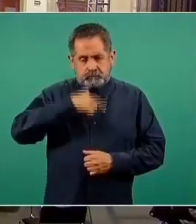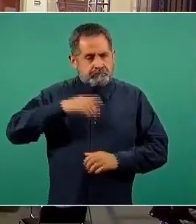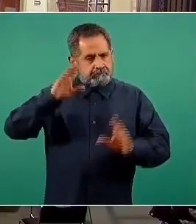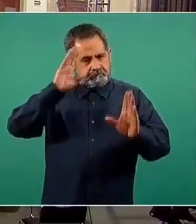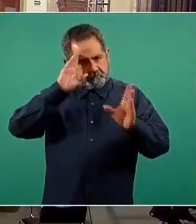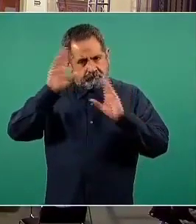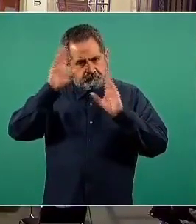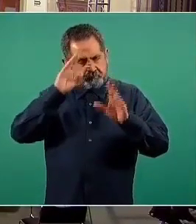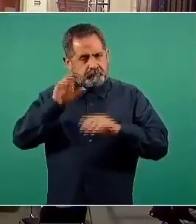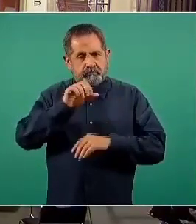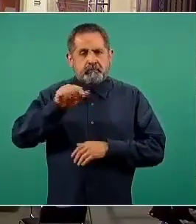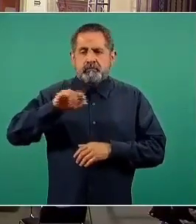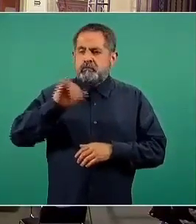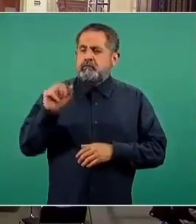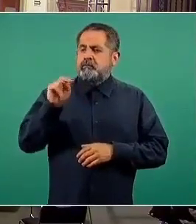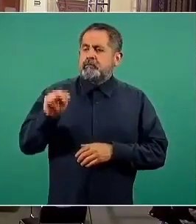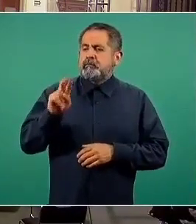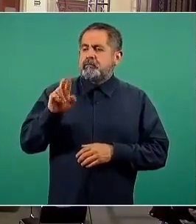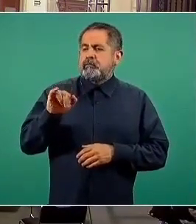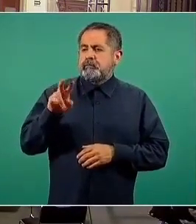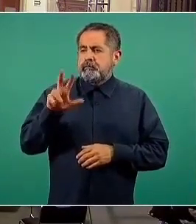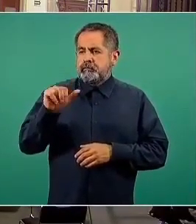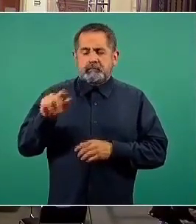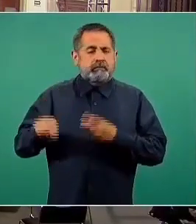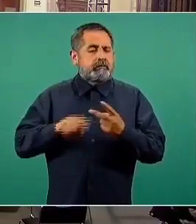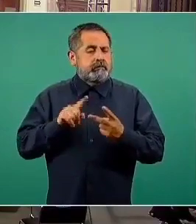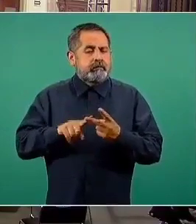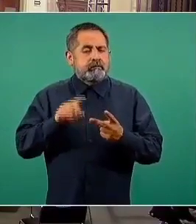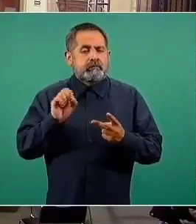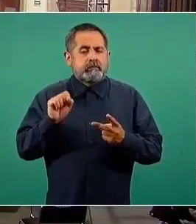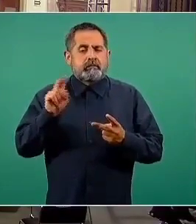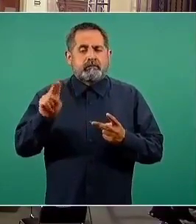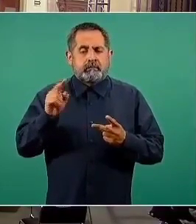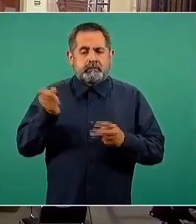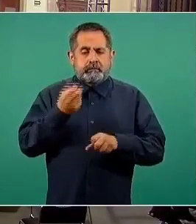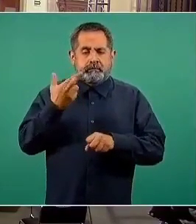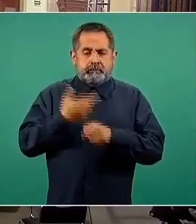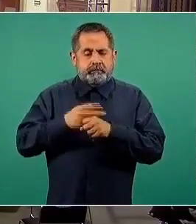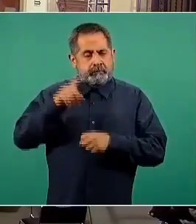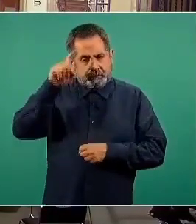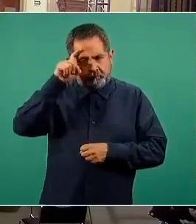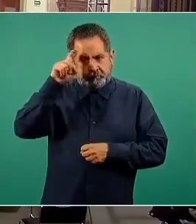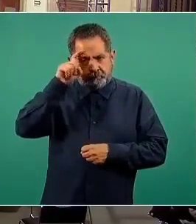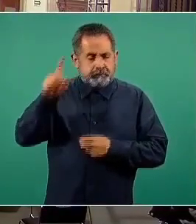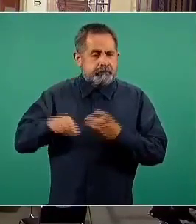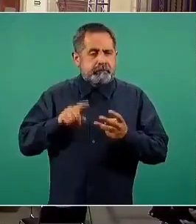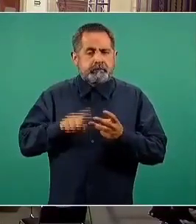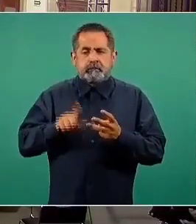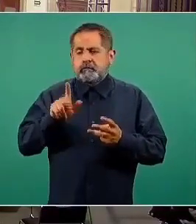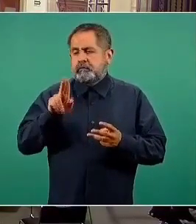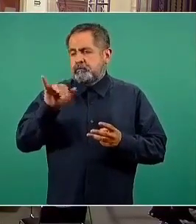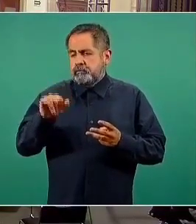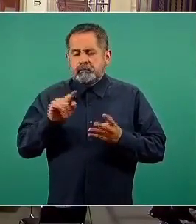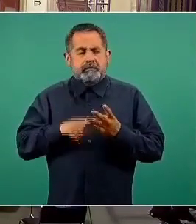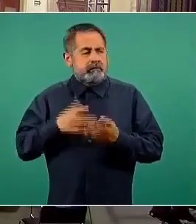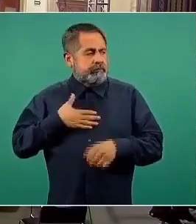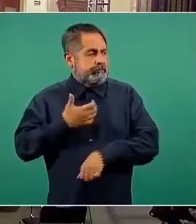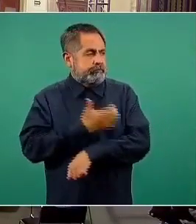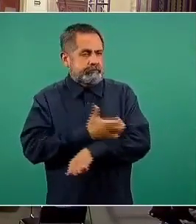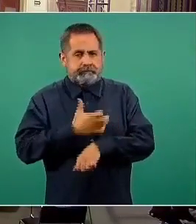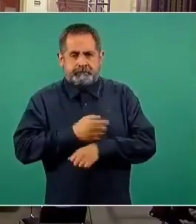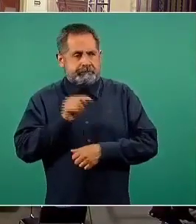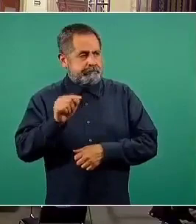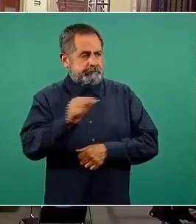saludo a Juan Rivera, al subsecretario López-Gatell, a Ruiz Ridaura y a mis